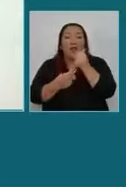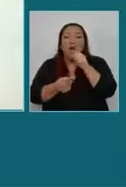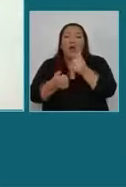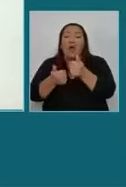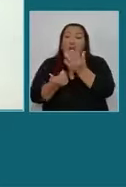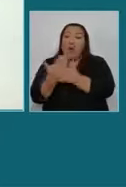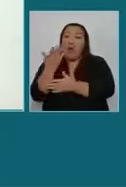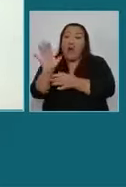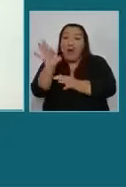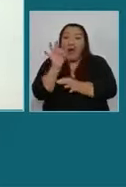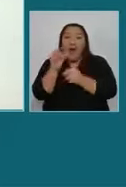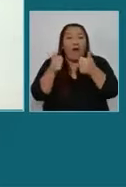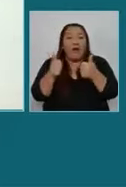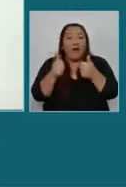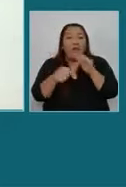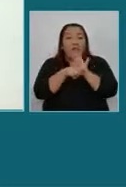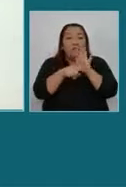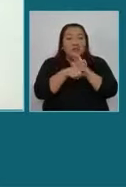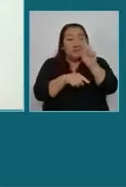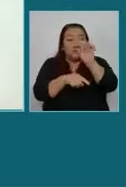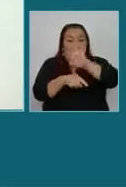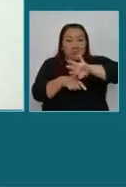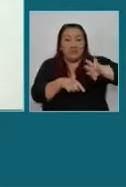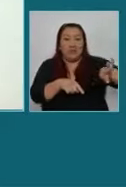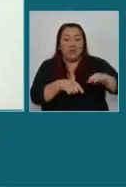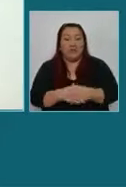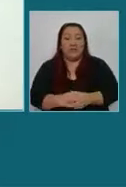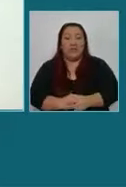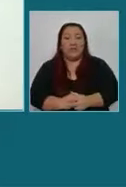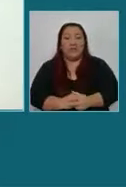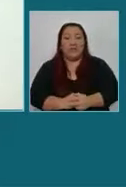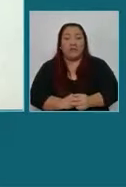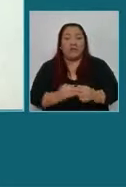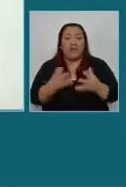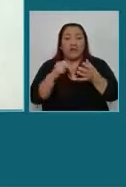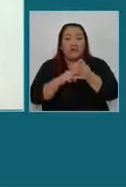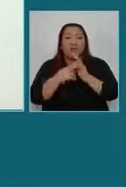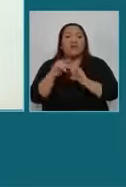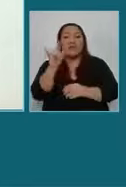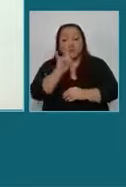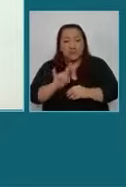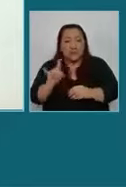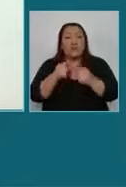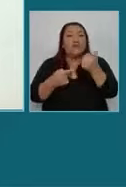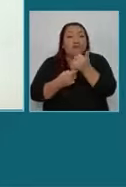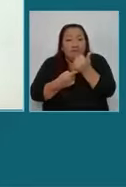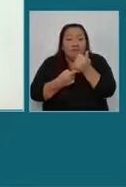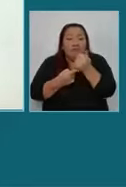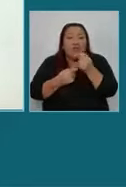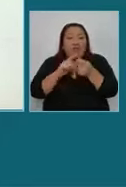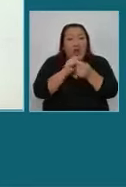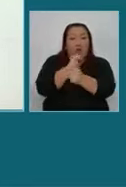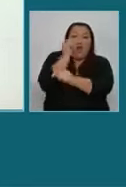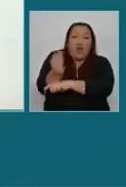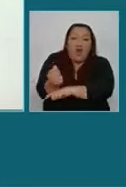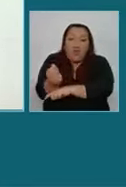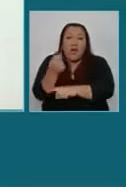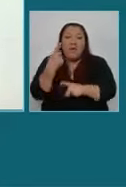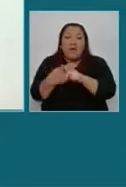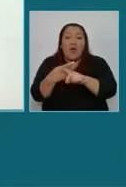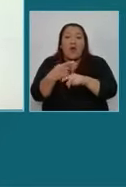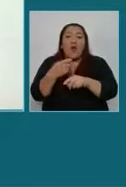los efectos colaterales provocados por la tecnología. Queremos usar tecnología para mitigar los efectos provocados por la